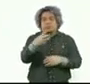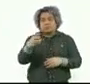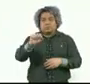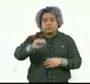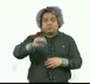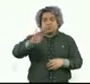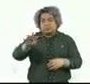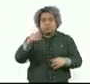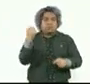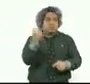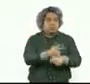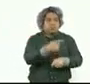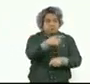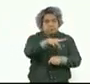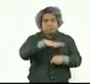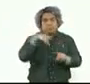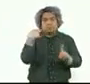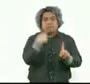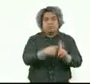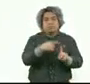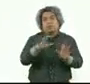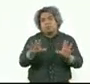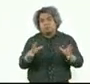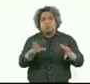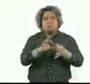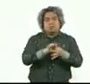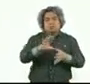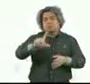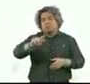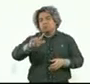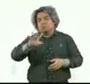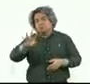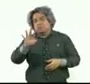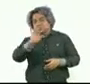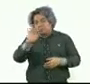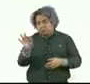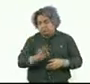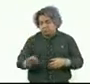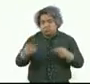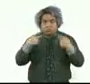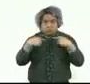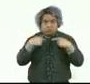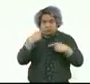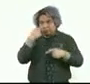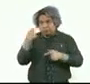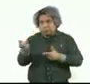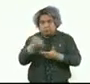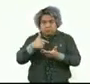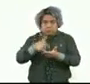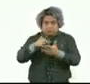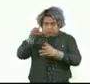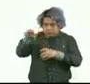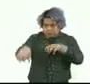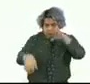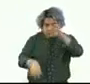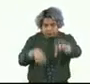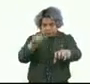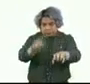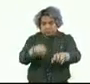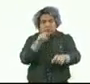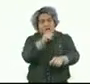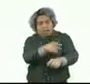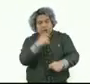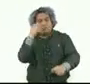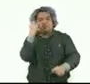156.364 detecciones, que significa el 70% de estas personas que fueron a los módulos se